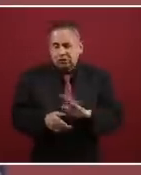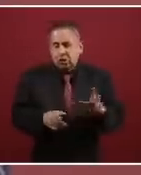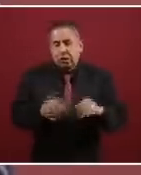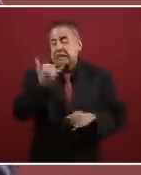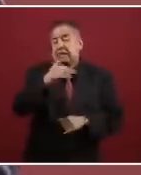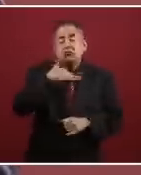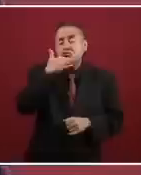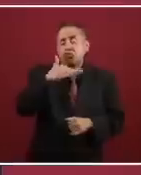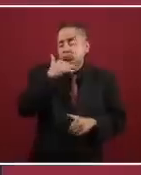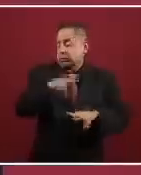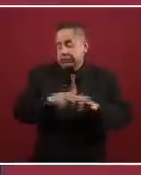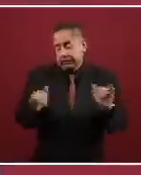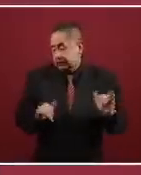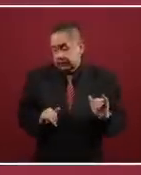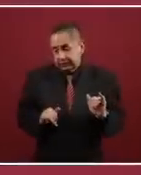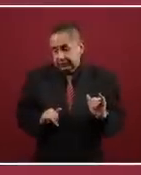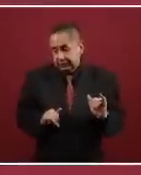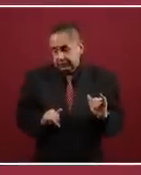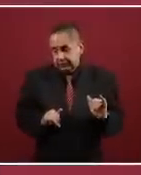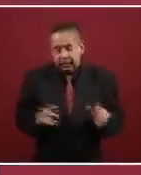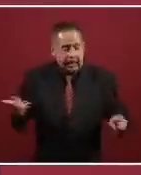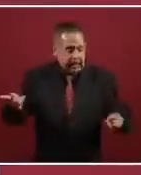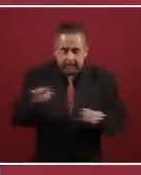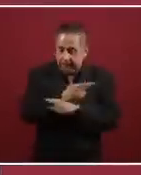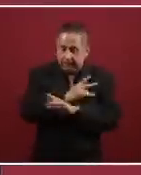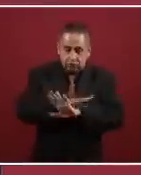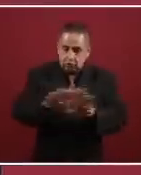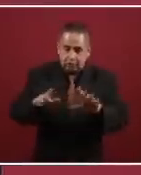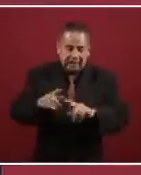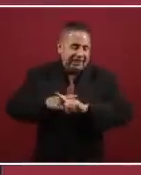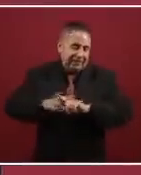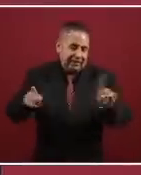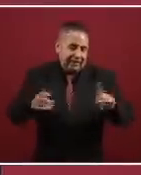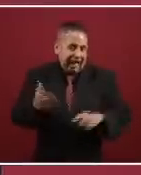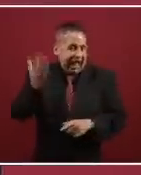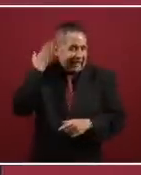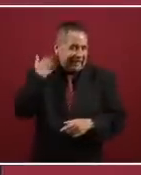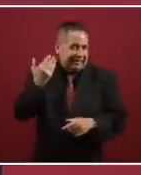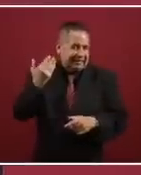corrupto. Son otros tiempos.